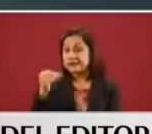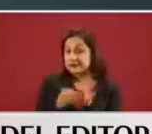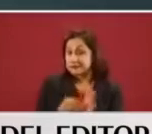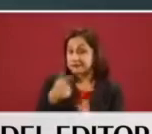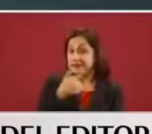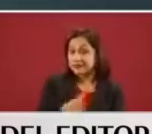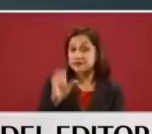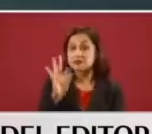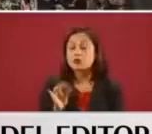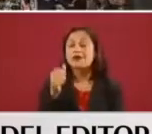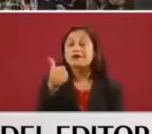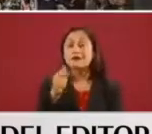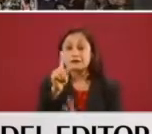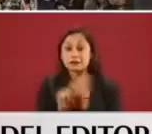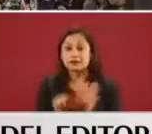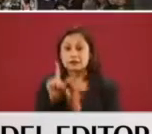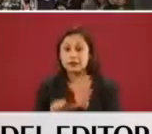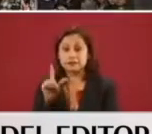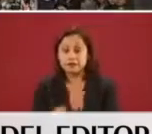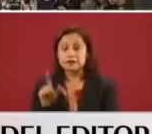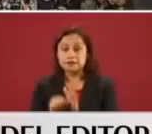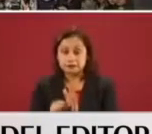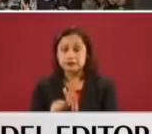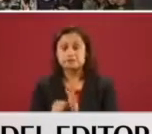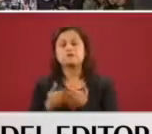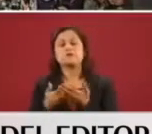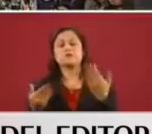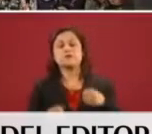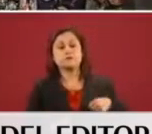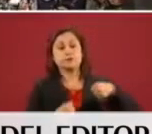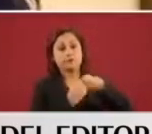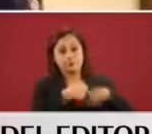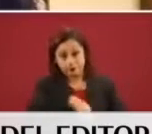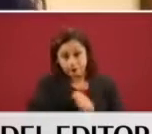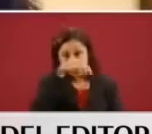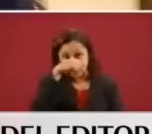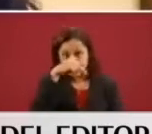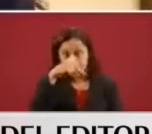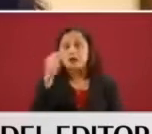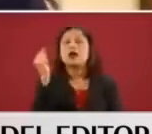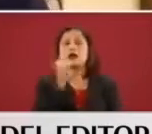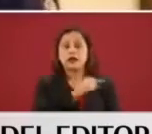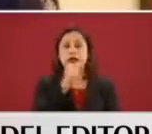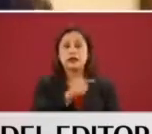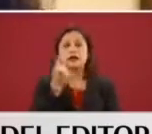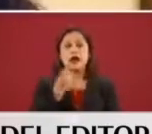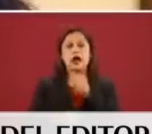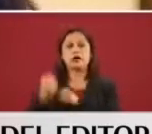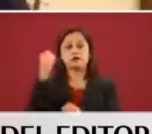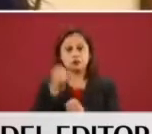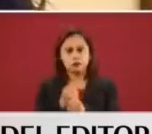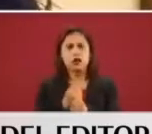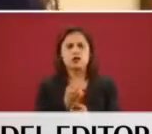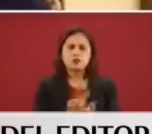3.746 pesos mensuales. Y en la zona libre de la frontera norte, donde el año pasado se duplicó